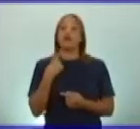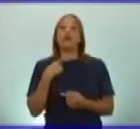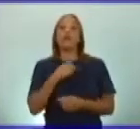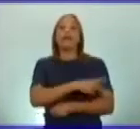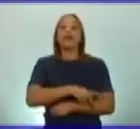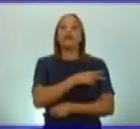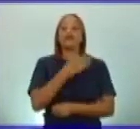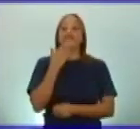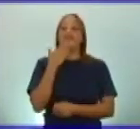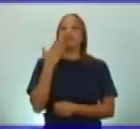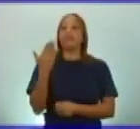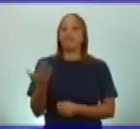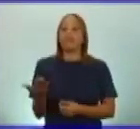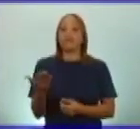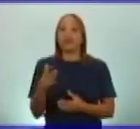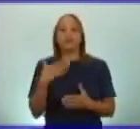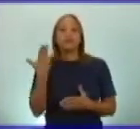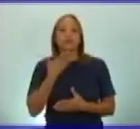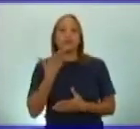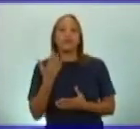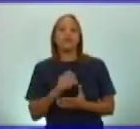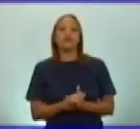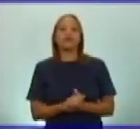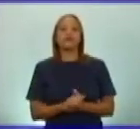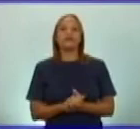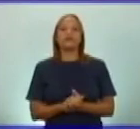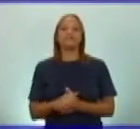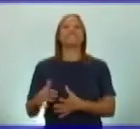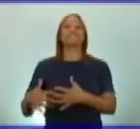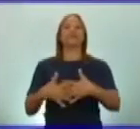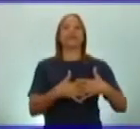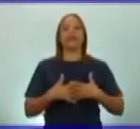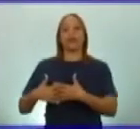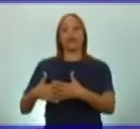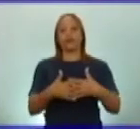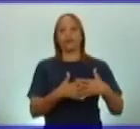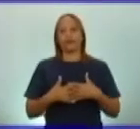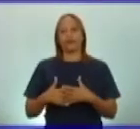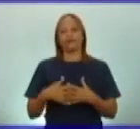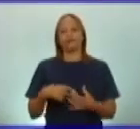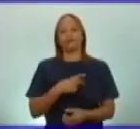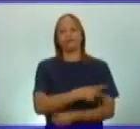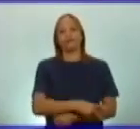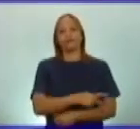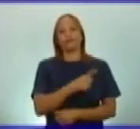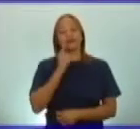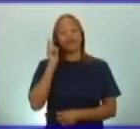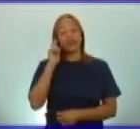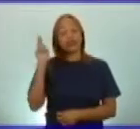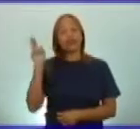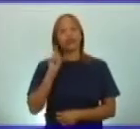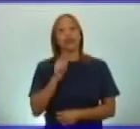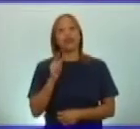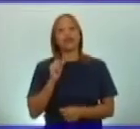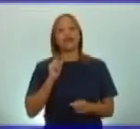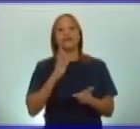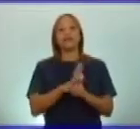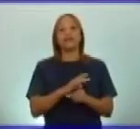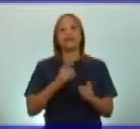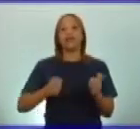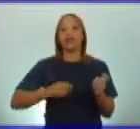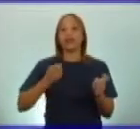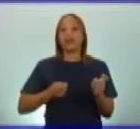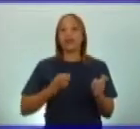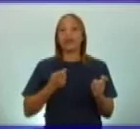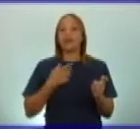Primera Guerra Mundial, sin lugar a dudas, fue Estados Unidos, país de América, que ustedes recordarán que a inicio de la guerra mantenía